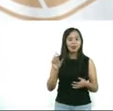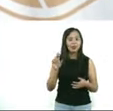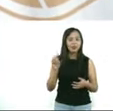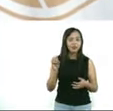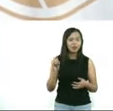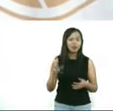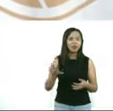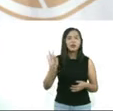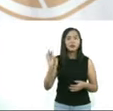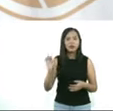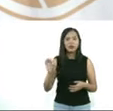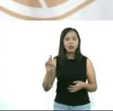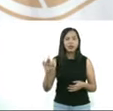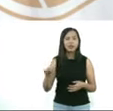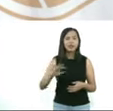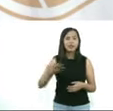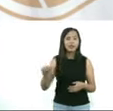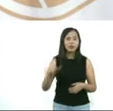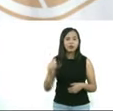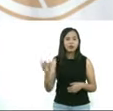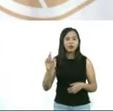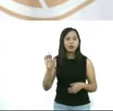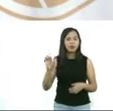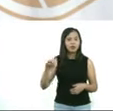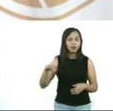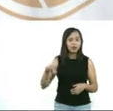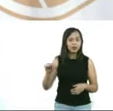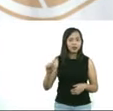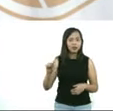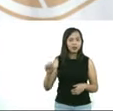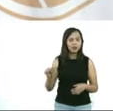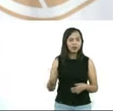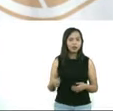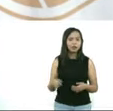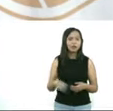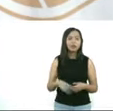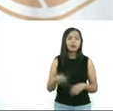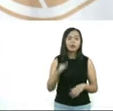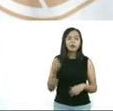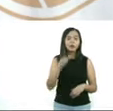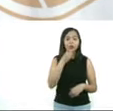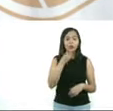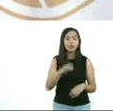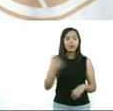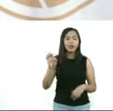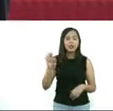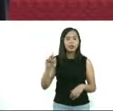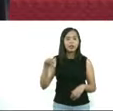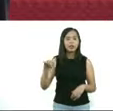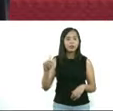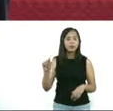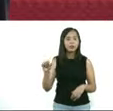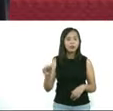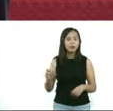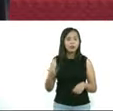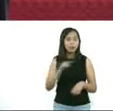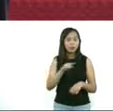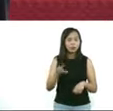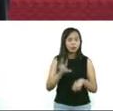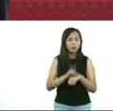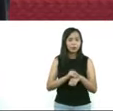Montserrat, Fer Rodríguez y de Renata Jiménez. Sheinbaum, para el mitin del Monumento a la Revolución, ¿pedirá permiso